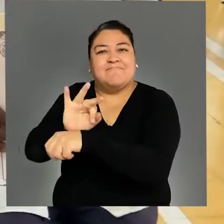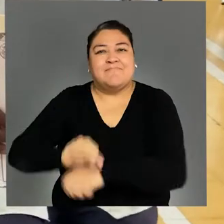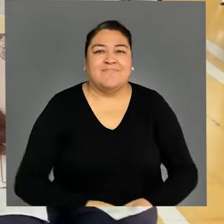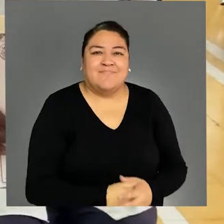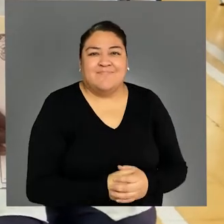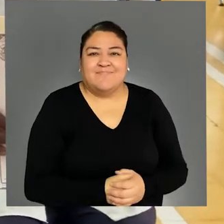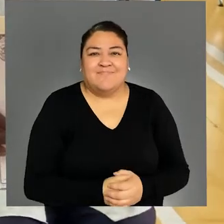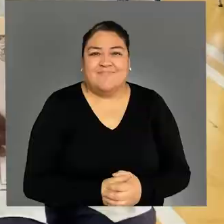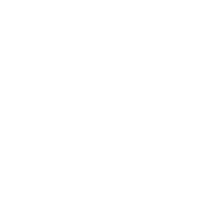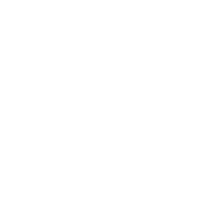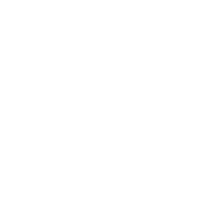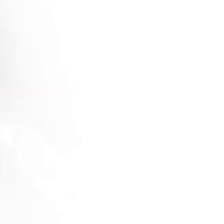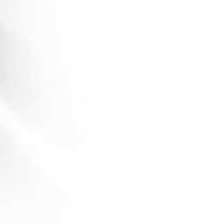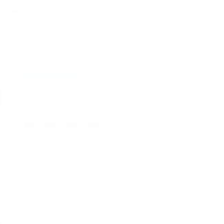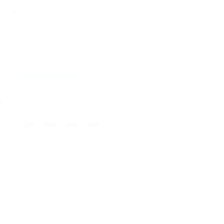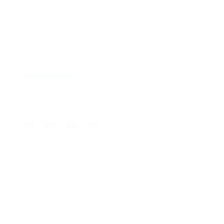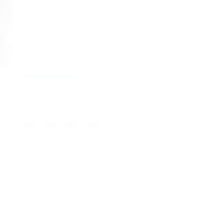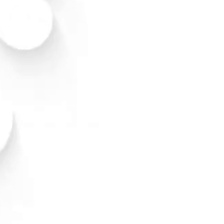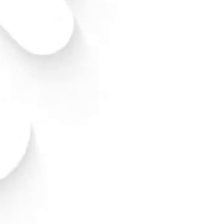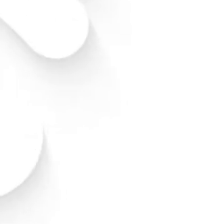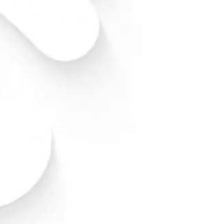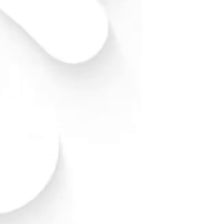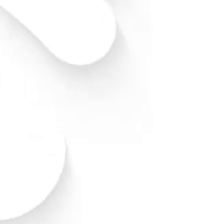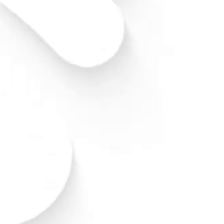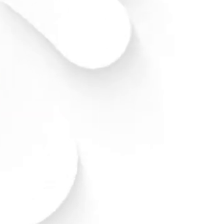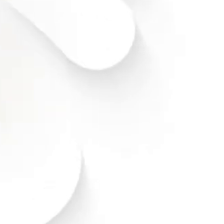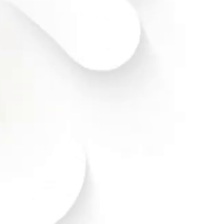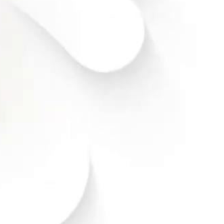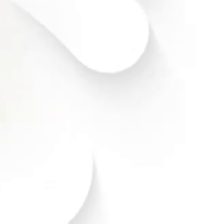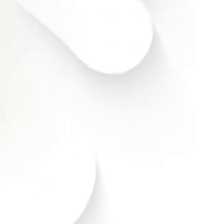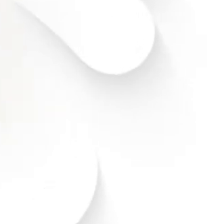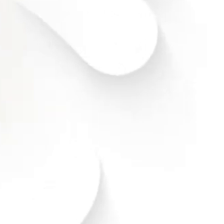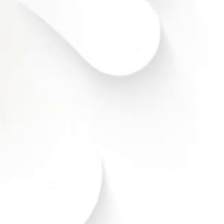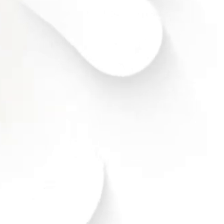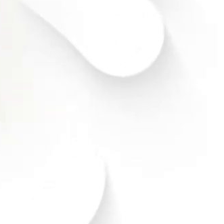nuestros adultos mayores. Tienes ganas de Puebla.